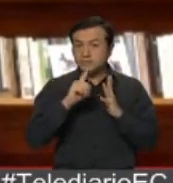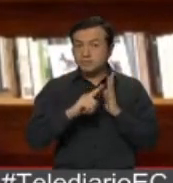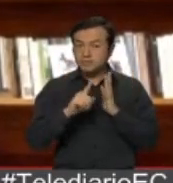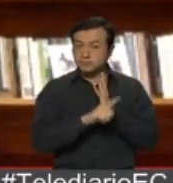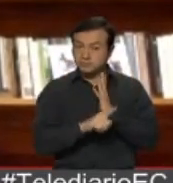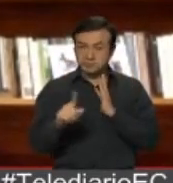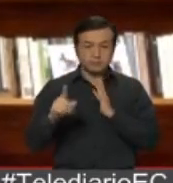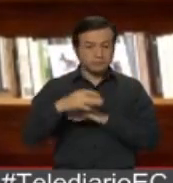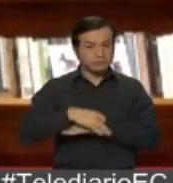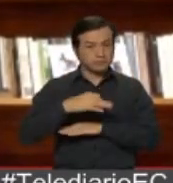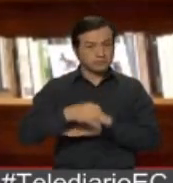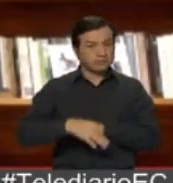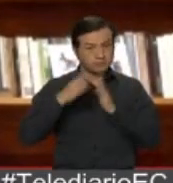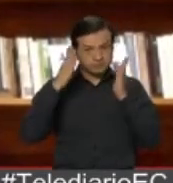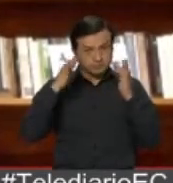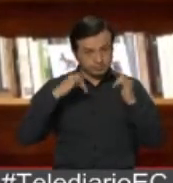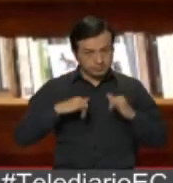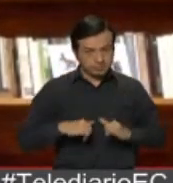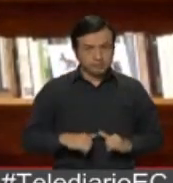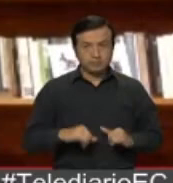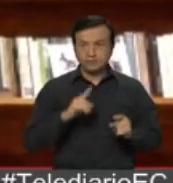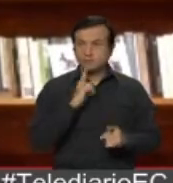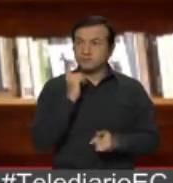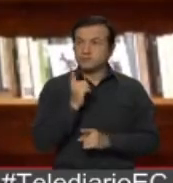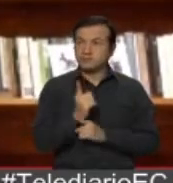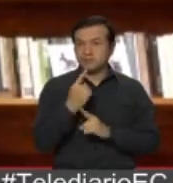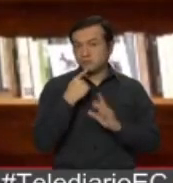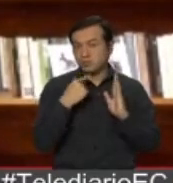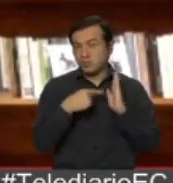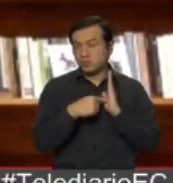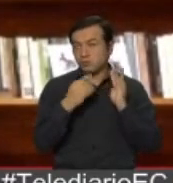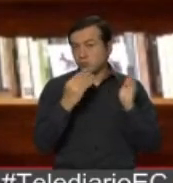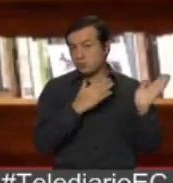muy oportunos. El caso